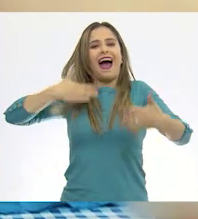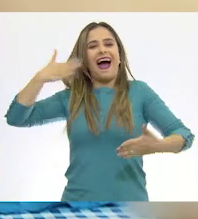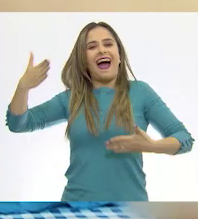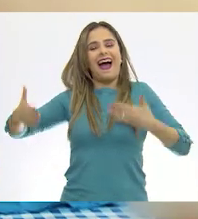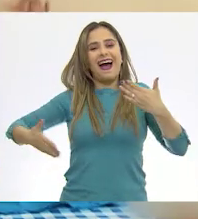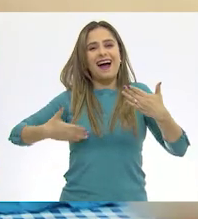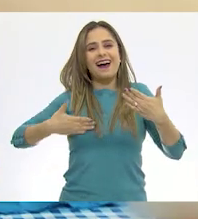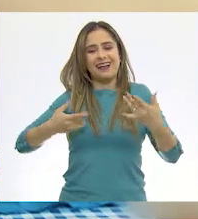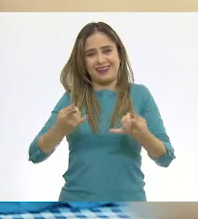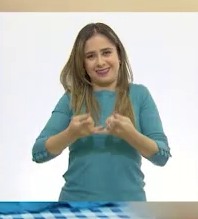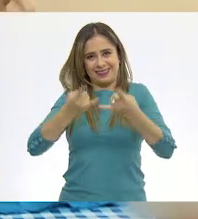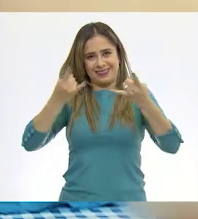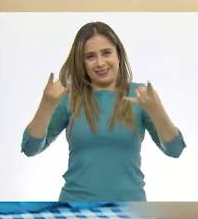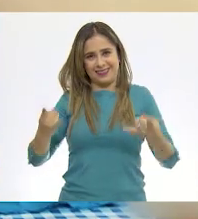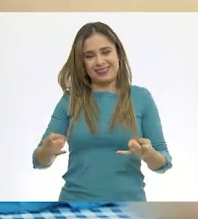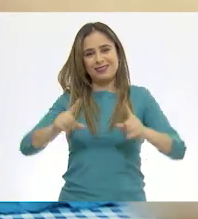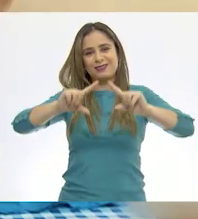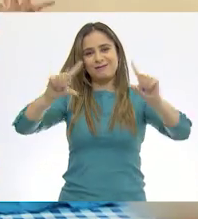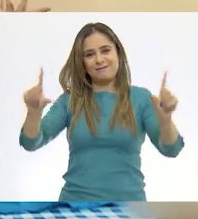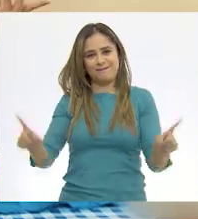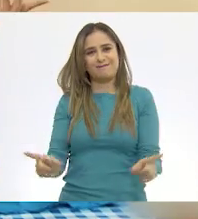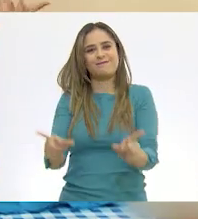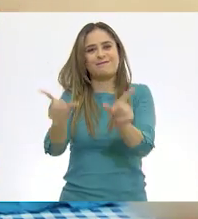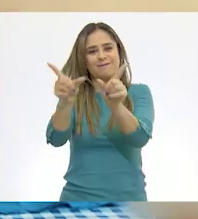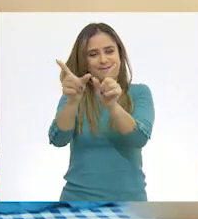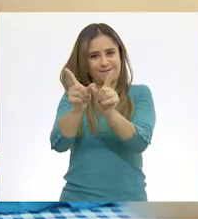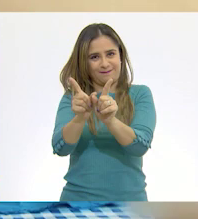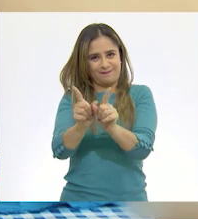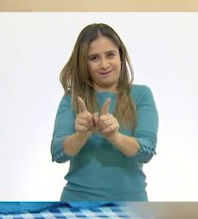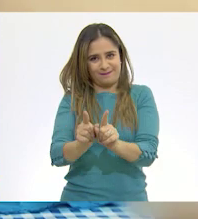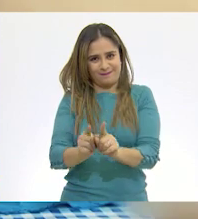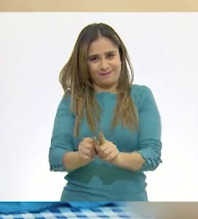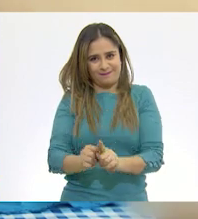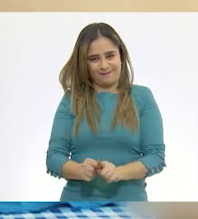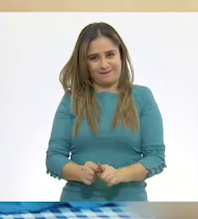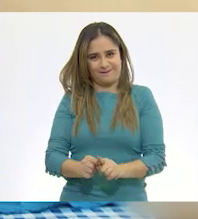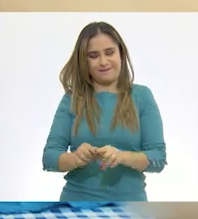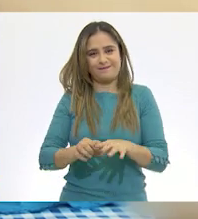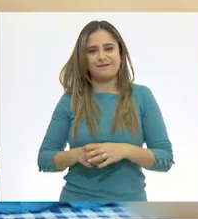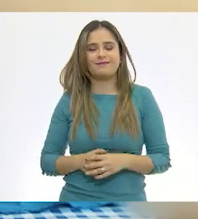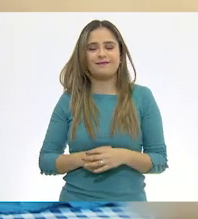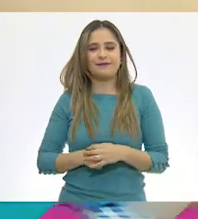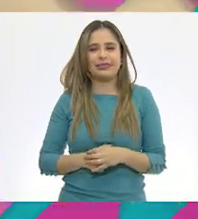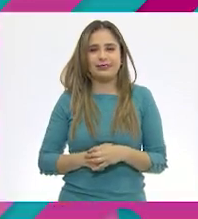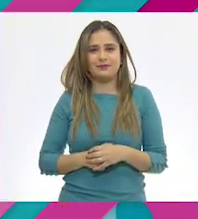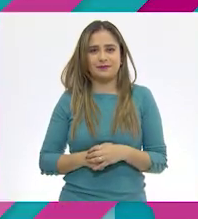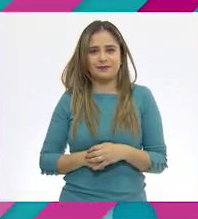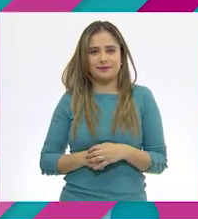colorín colorado, este juego de letras ha terminado.